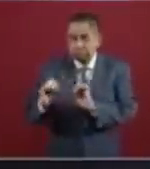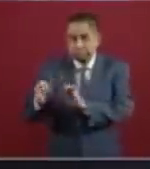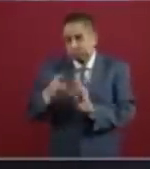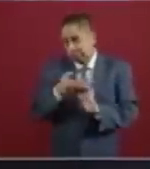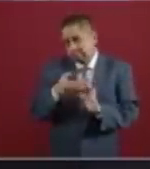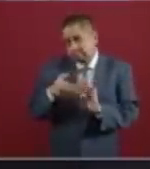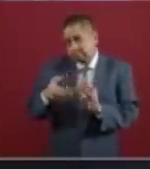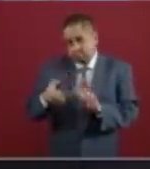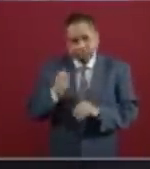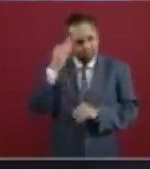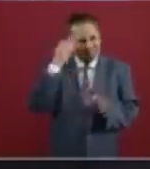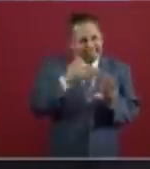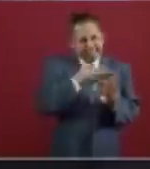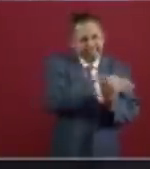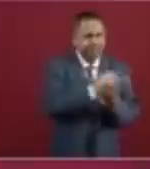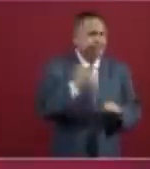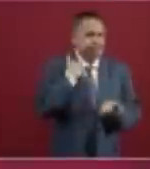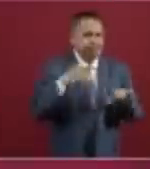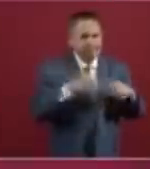del periodo neoliberal.